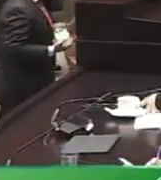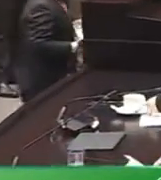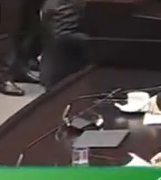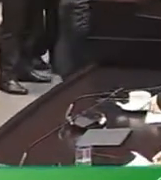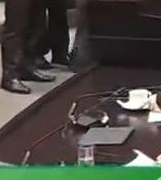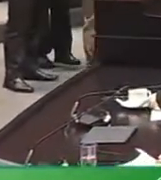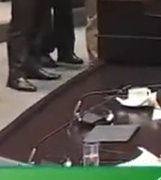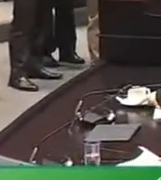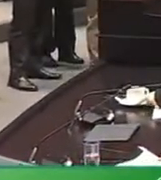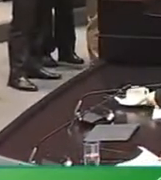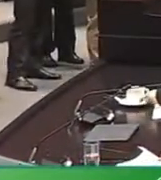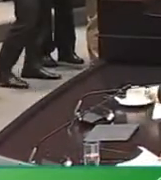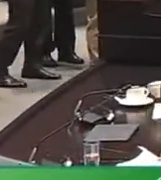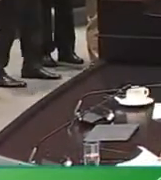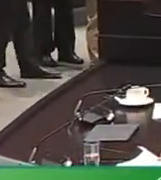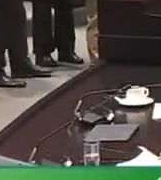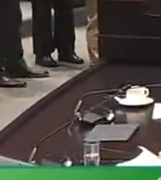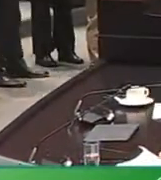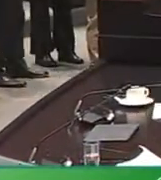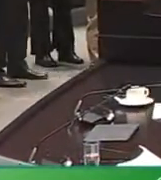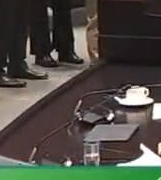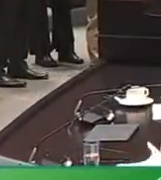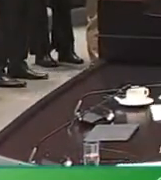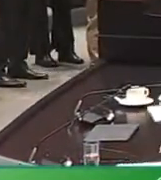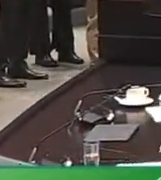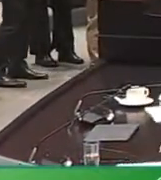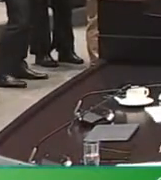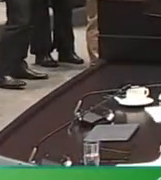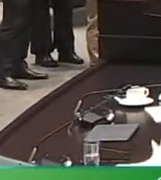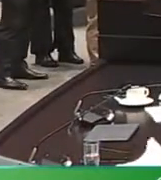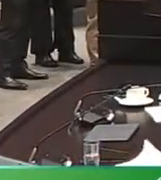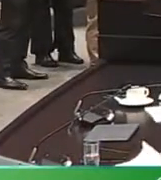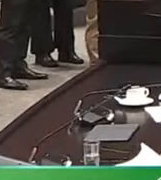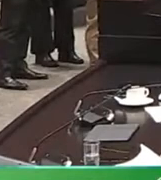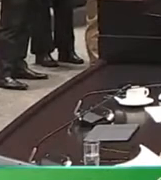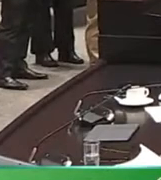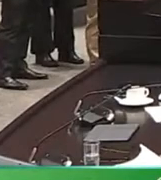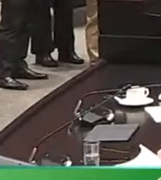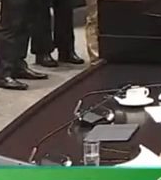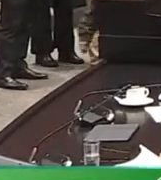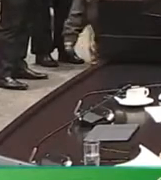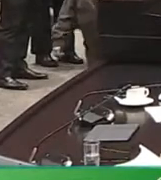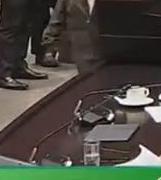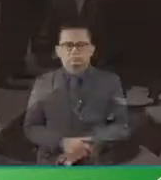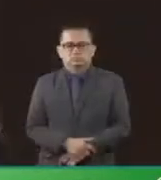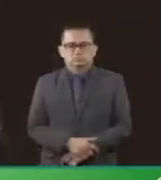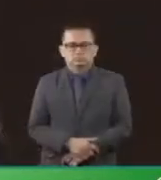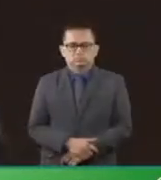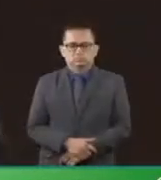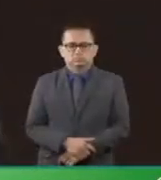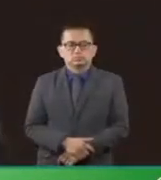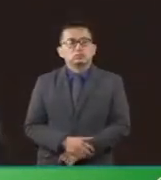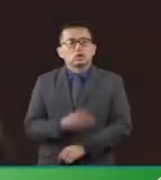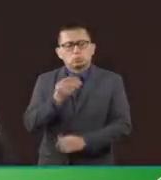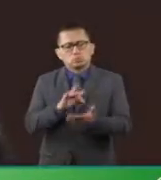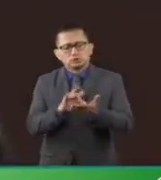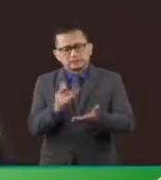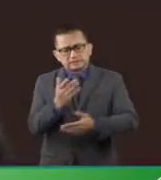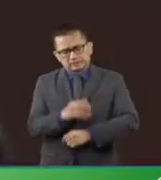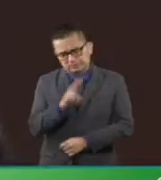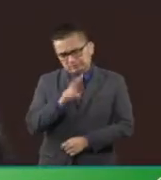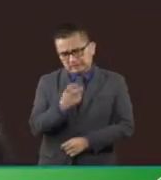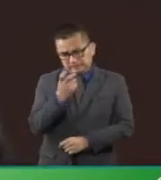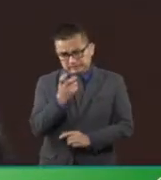Pues muchas gracias. También reconocer este acuerdo a favor de las y los trabajadores de México, del sector